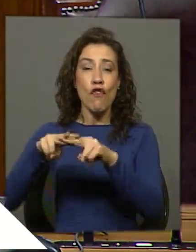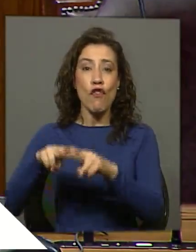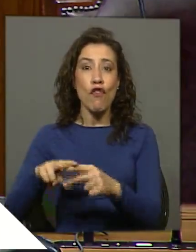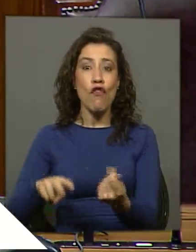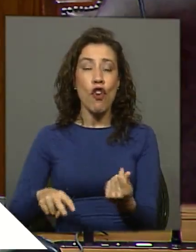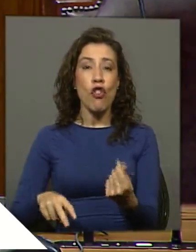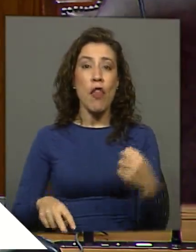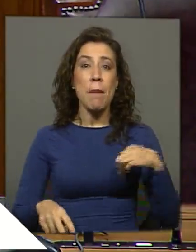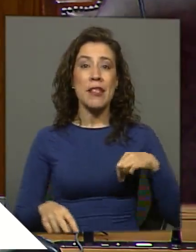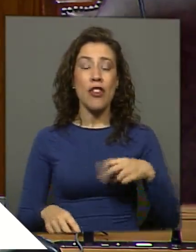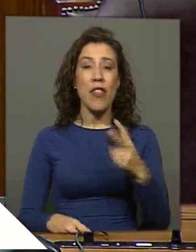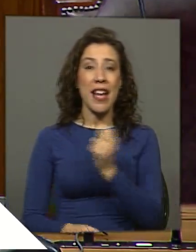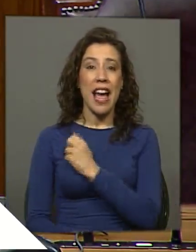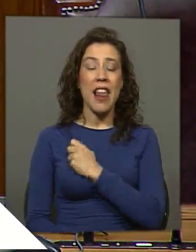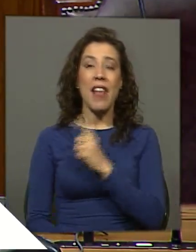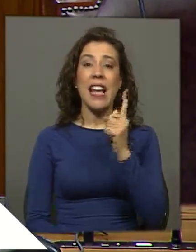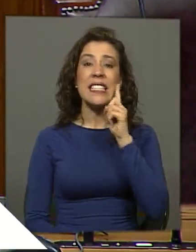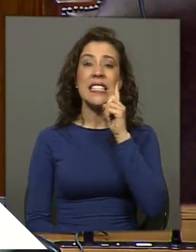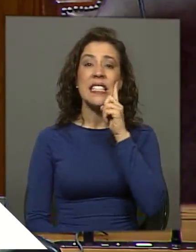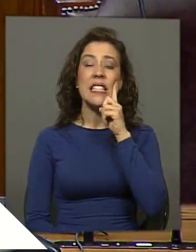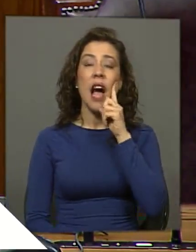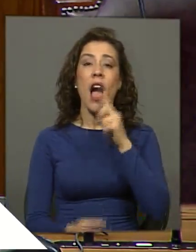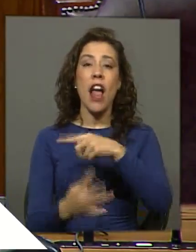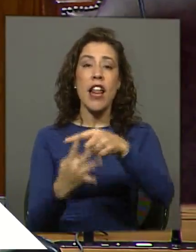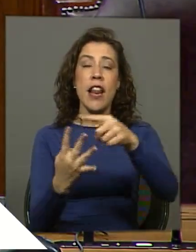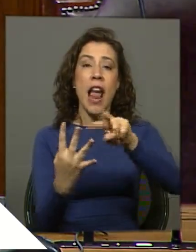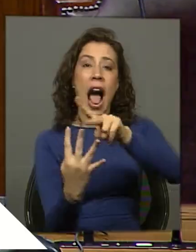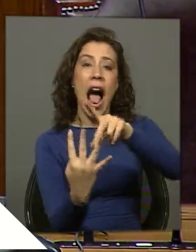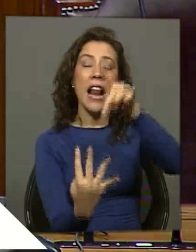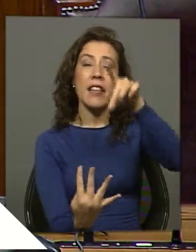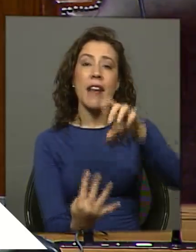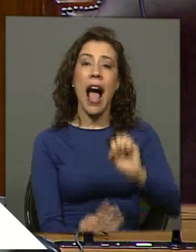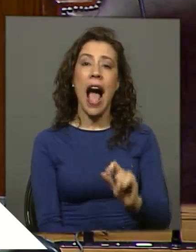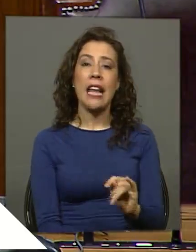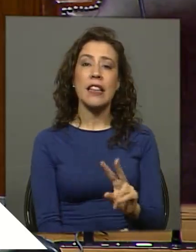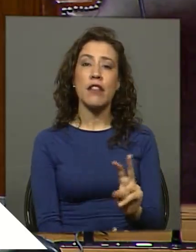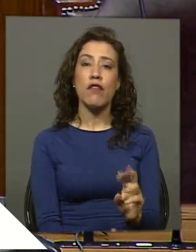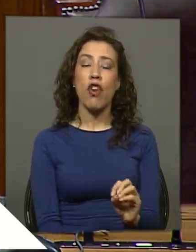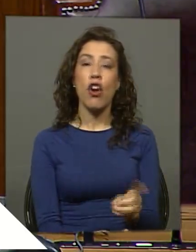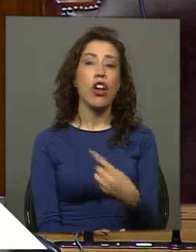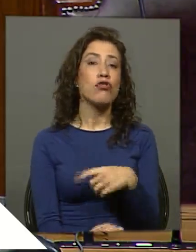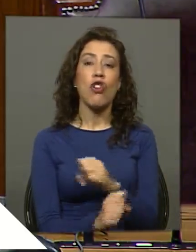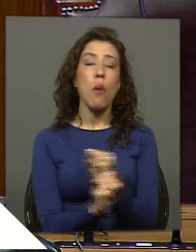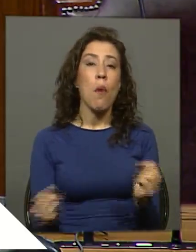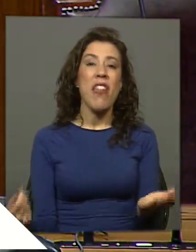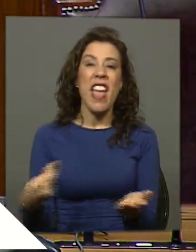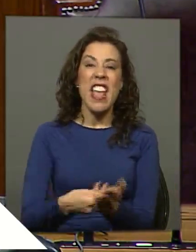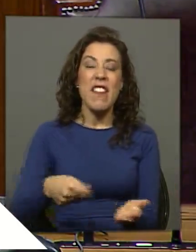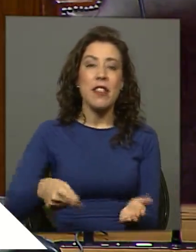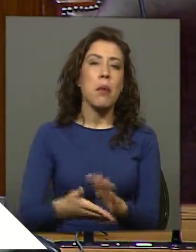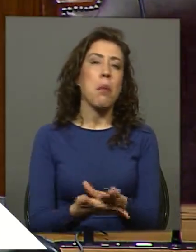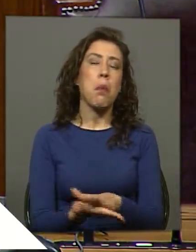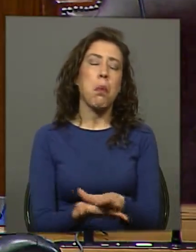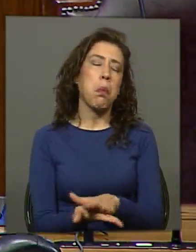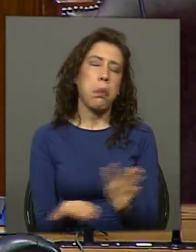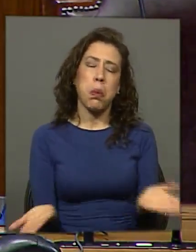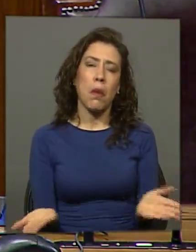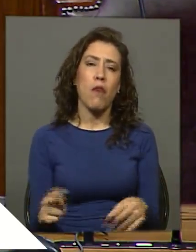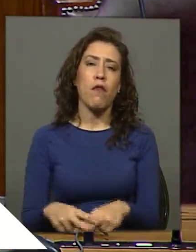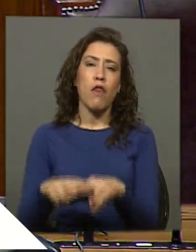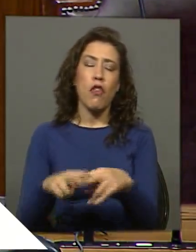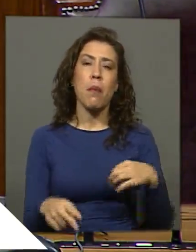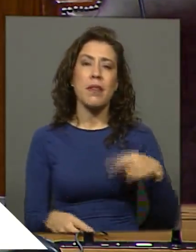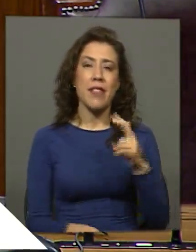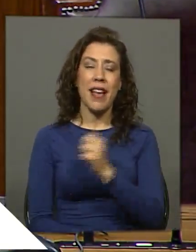canadienses están en activos alternativos que son los que no los dejamos invertir acá por ejemplo los fondos de